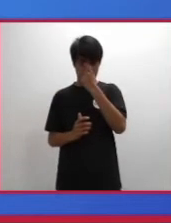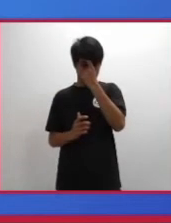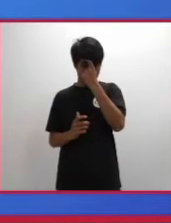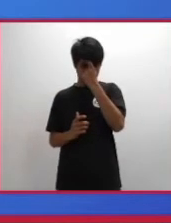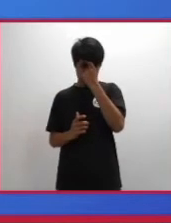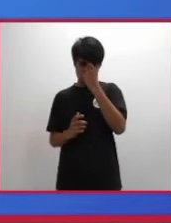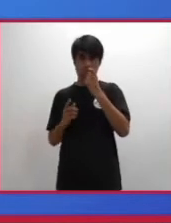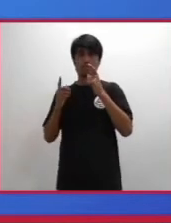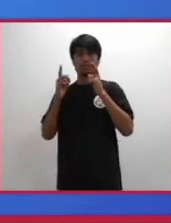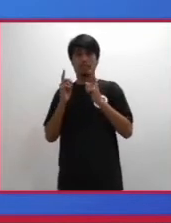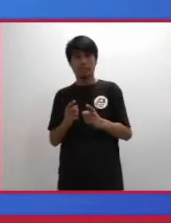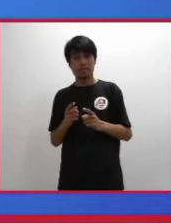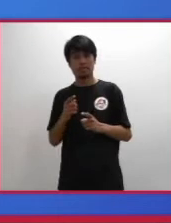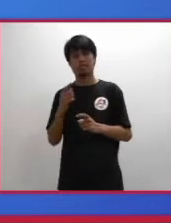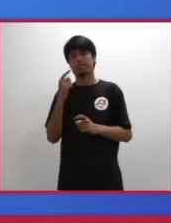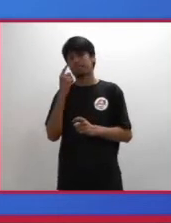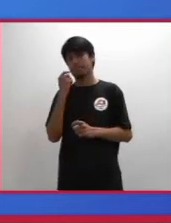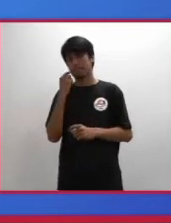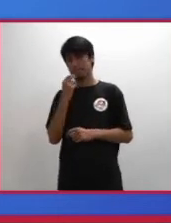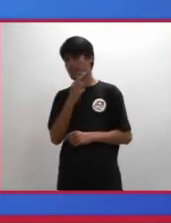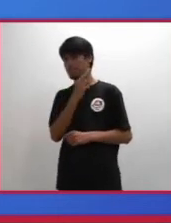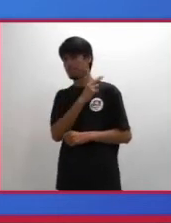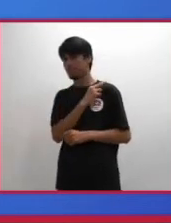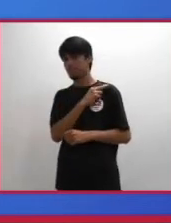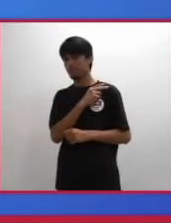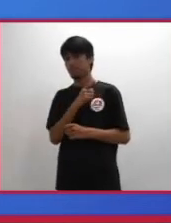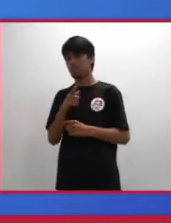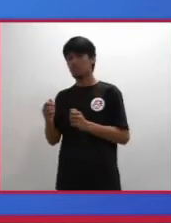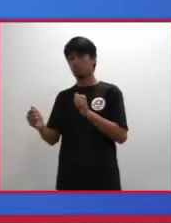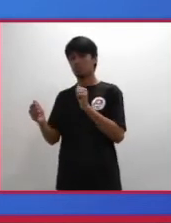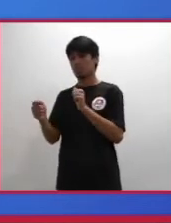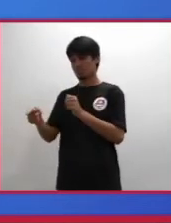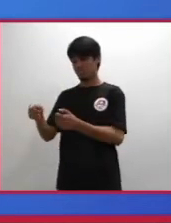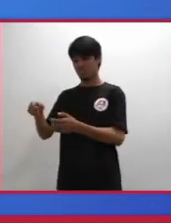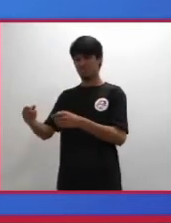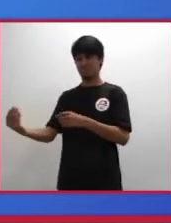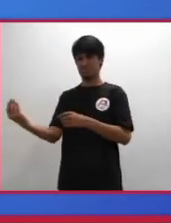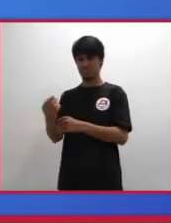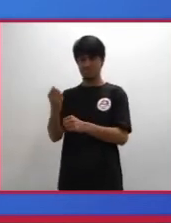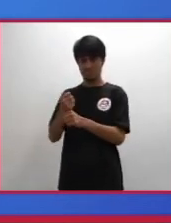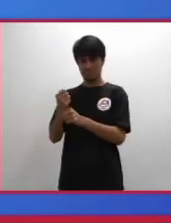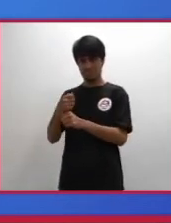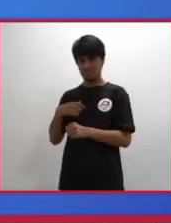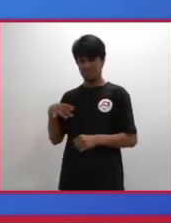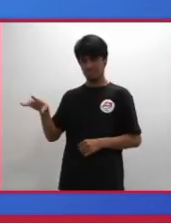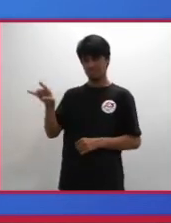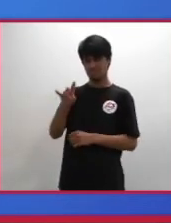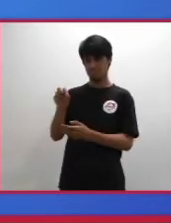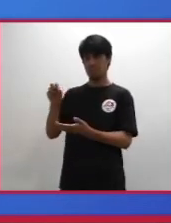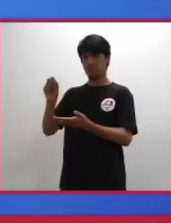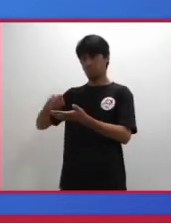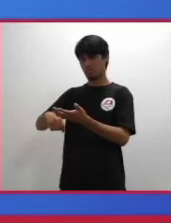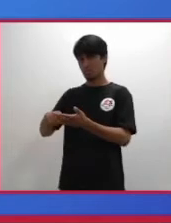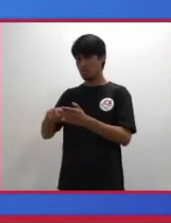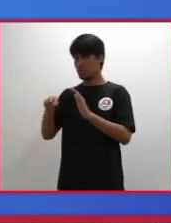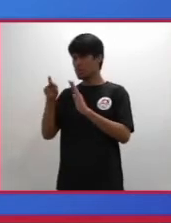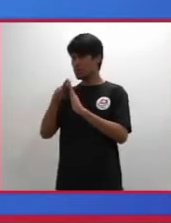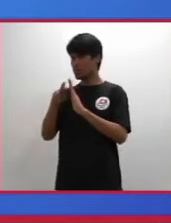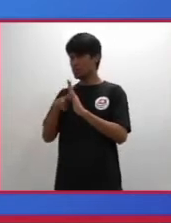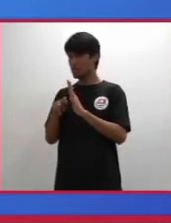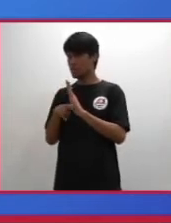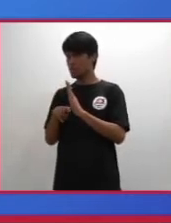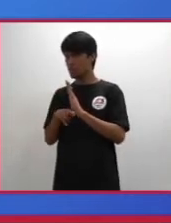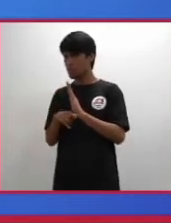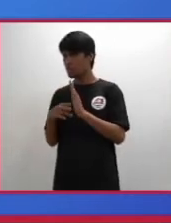También el consultor, juntamente con el contratista, tiene que analizar si la regla de seguridad